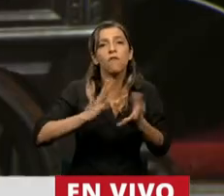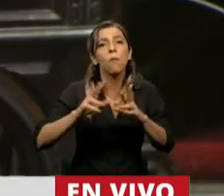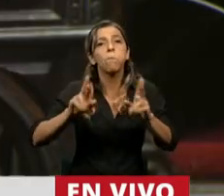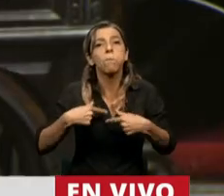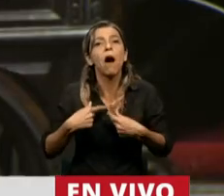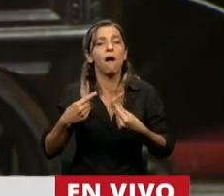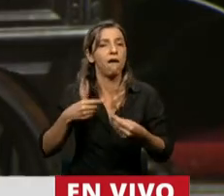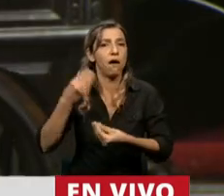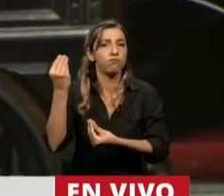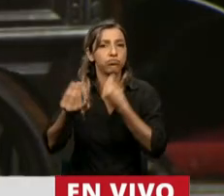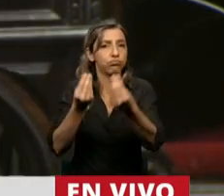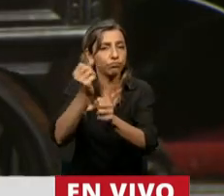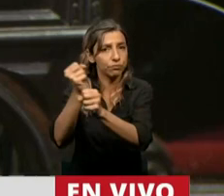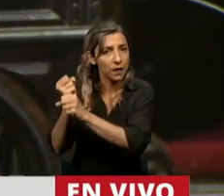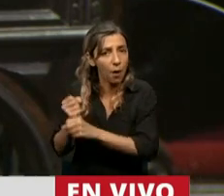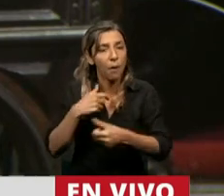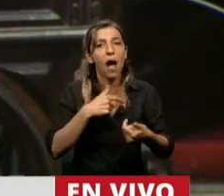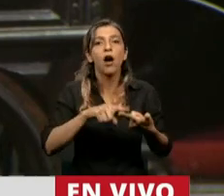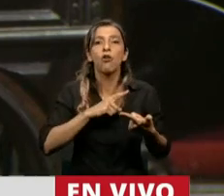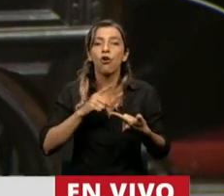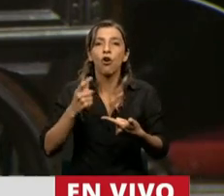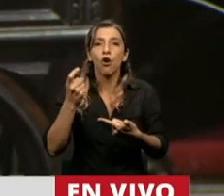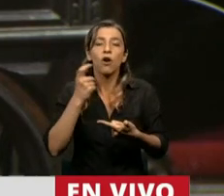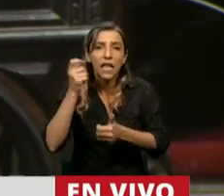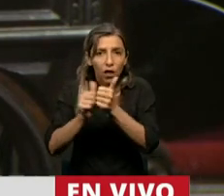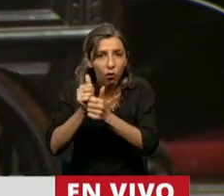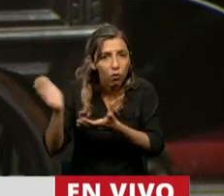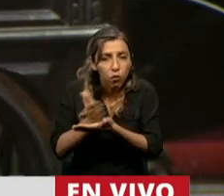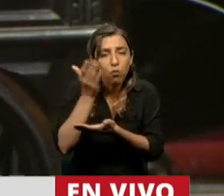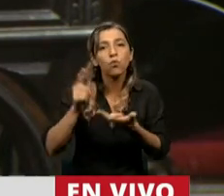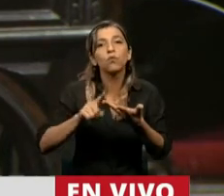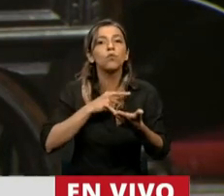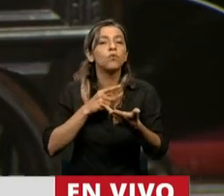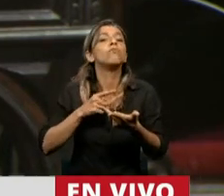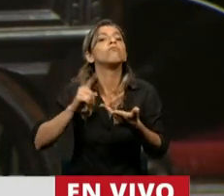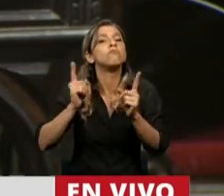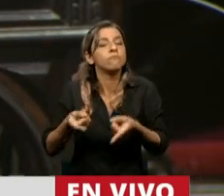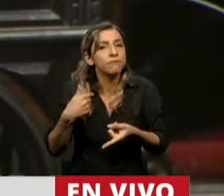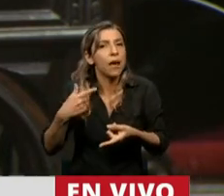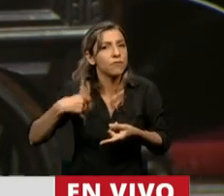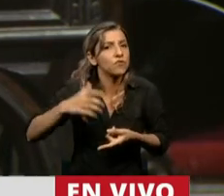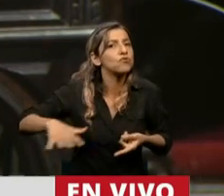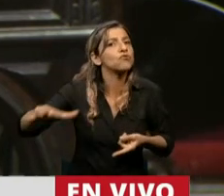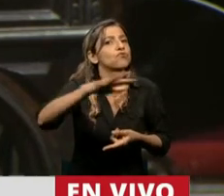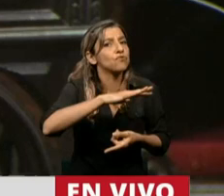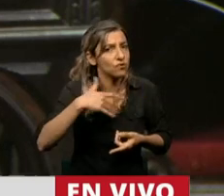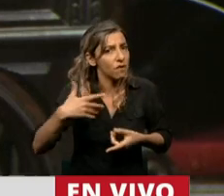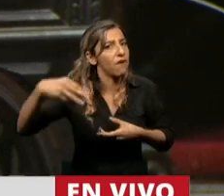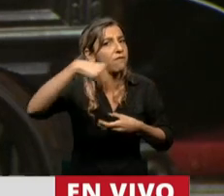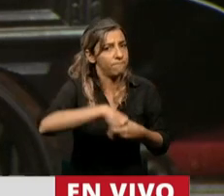políticas de industria, con políticas de inclusión social. Porque acá quiero sí